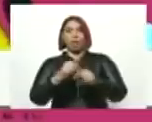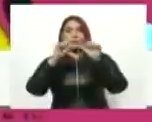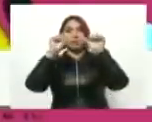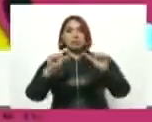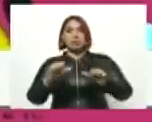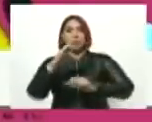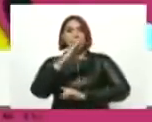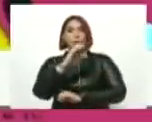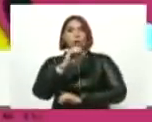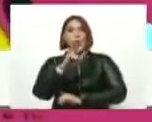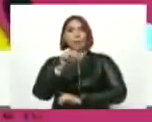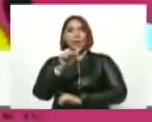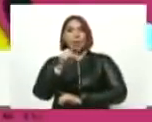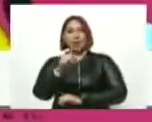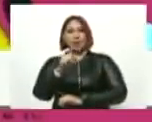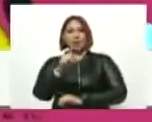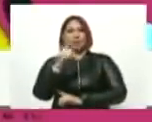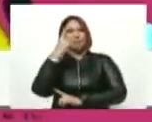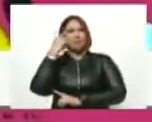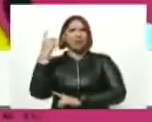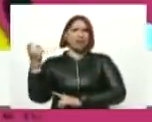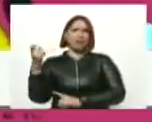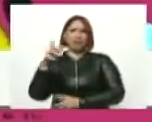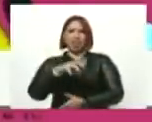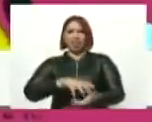COVAX, imaginen el desastre.